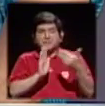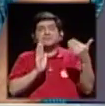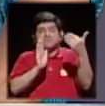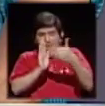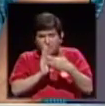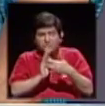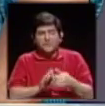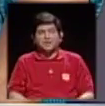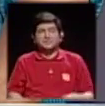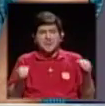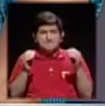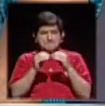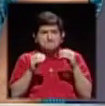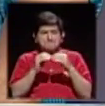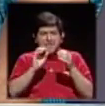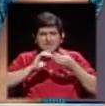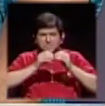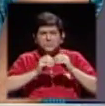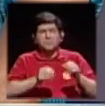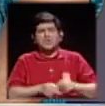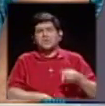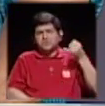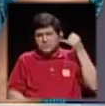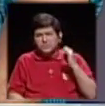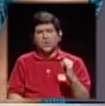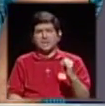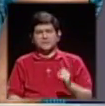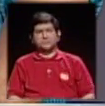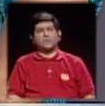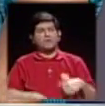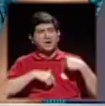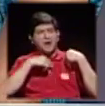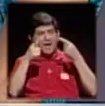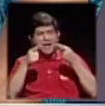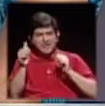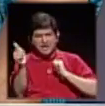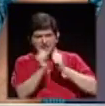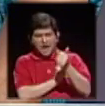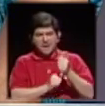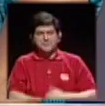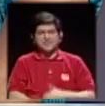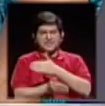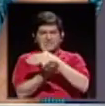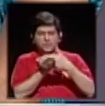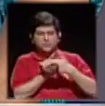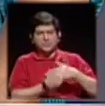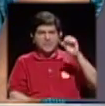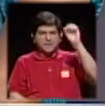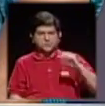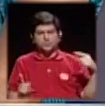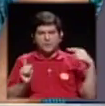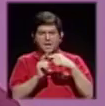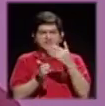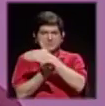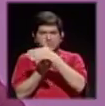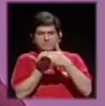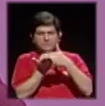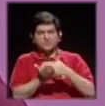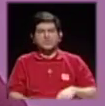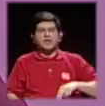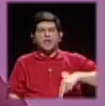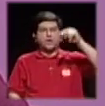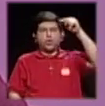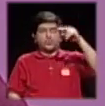vez de mayores índices de violaciones en el trayecto desde que cruzan la frontera sur hasta la frontera norte. Sobre